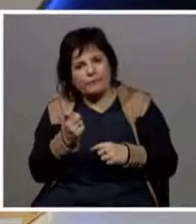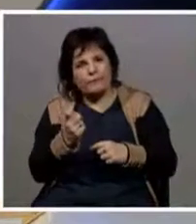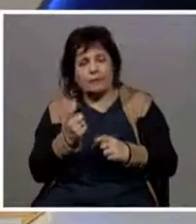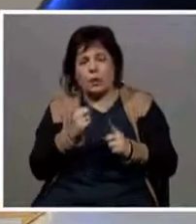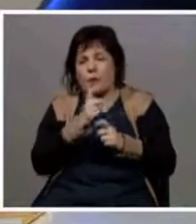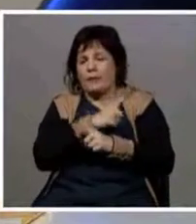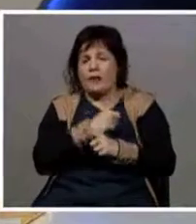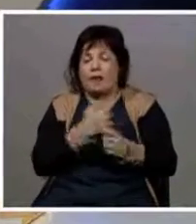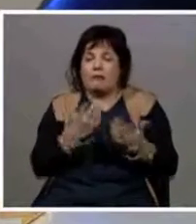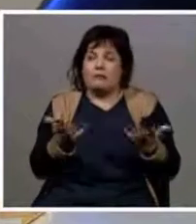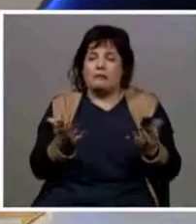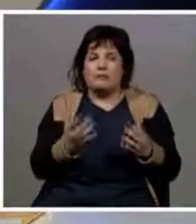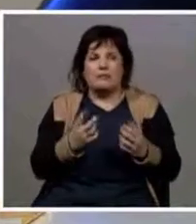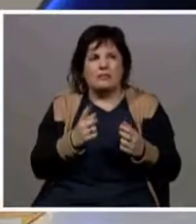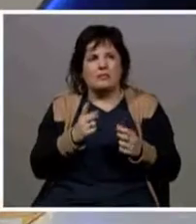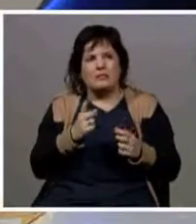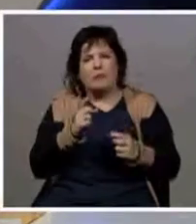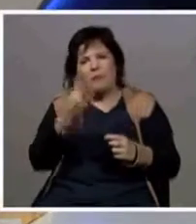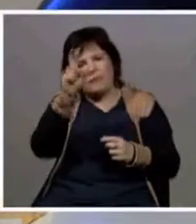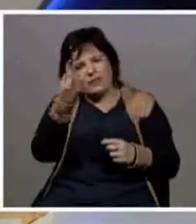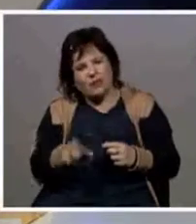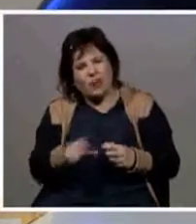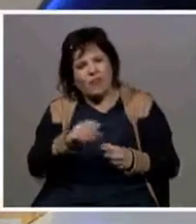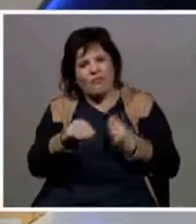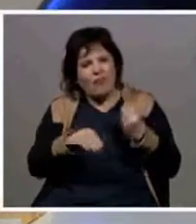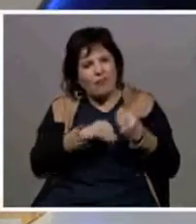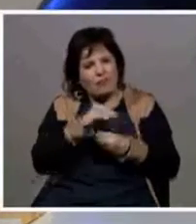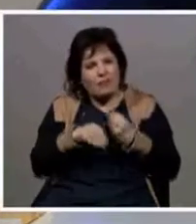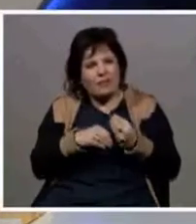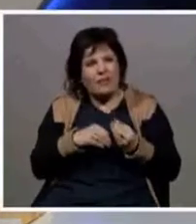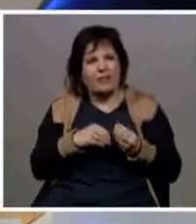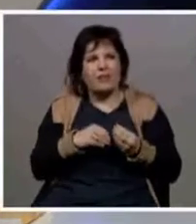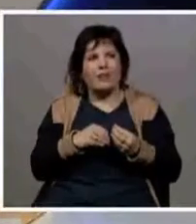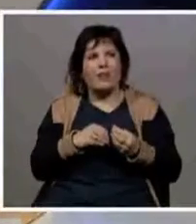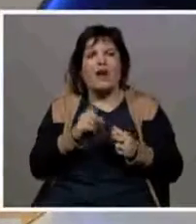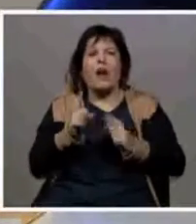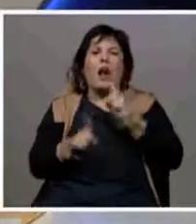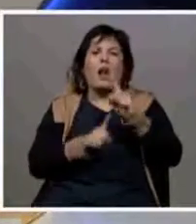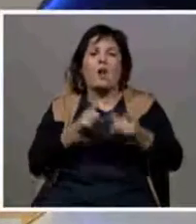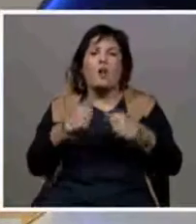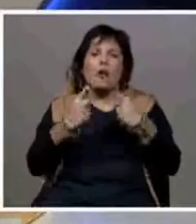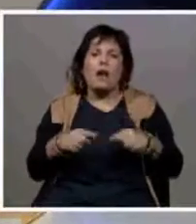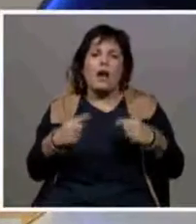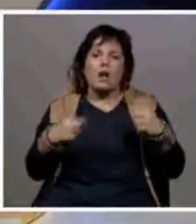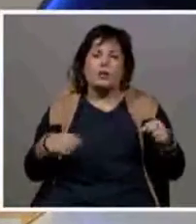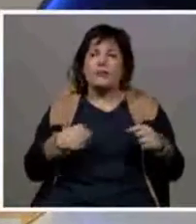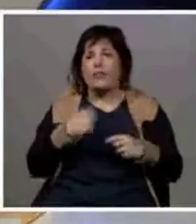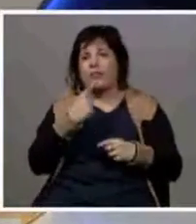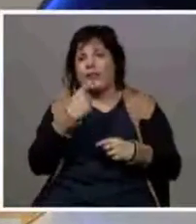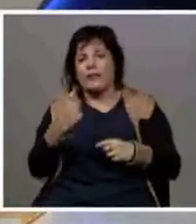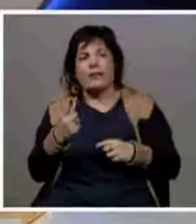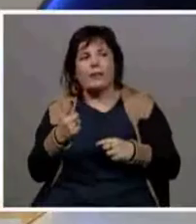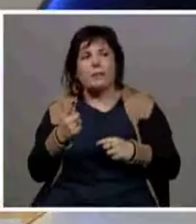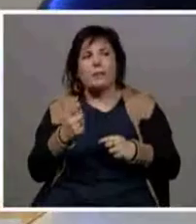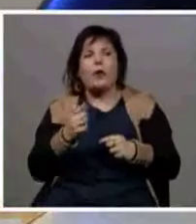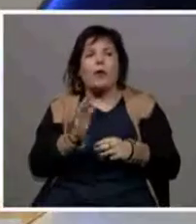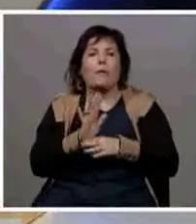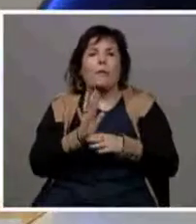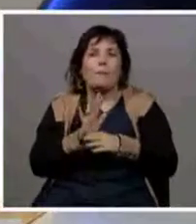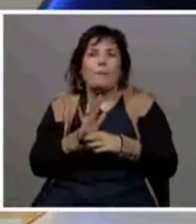que tiene nivel personal a nivel familiar hay algunas cuestiones que nosotros hemos denominado la reclusión de las adolescentes